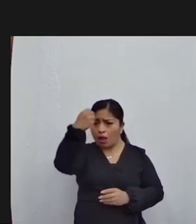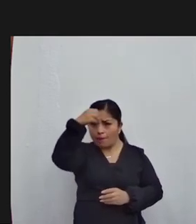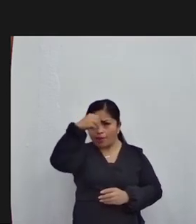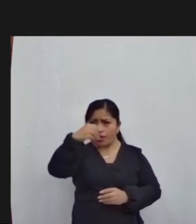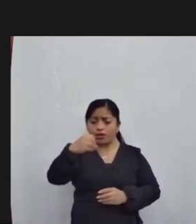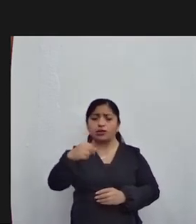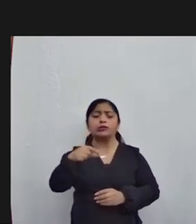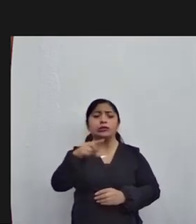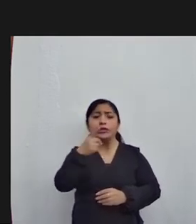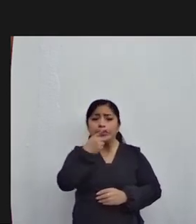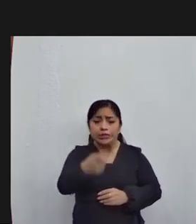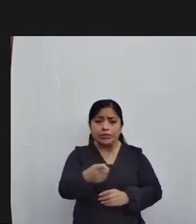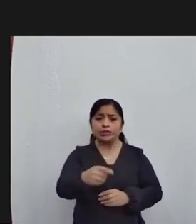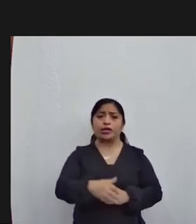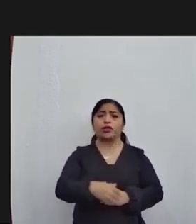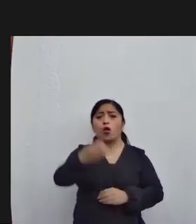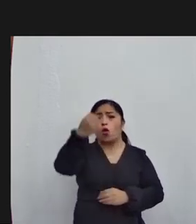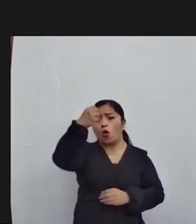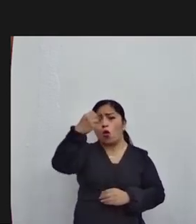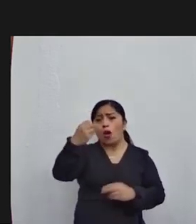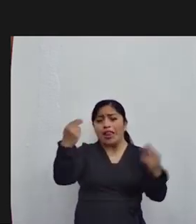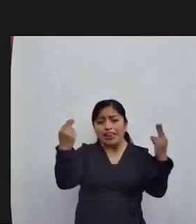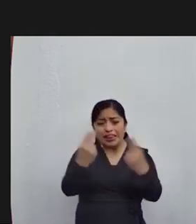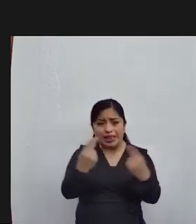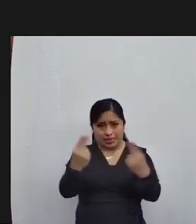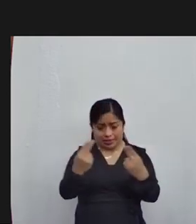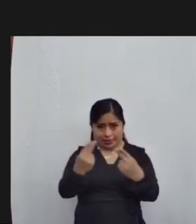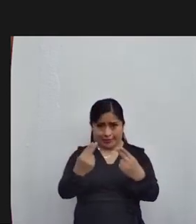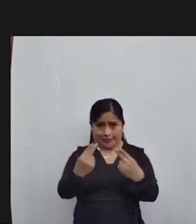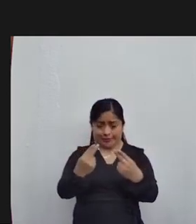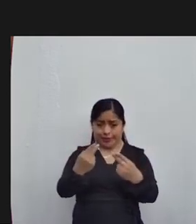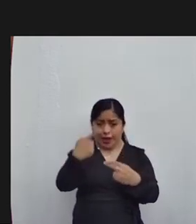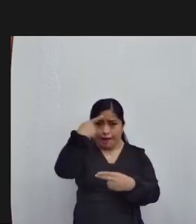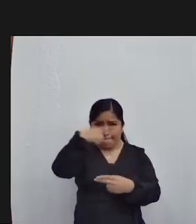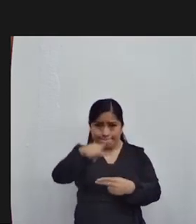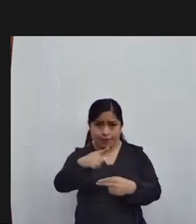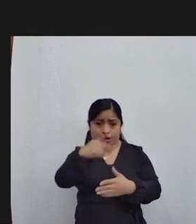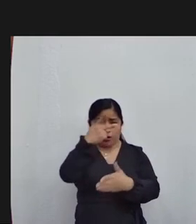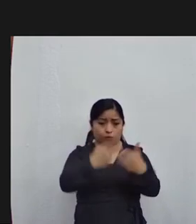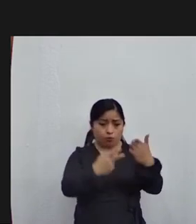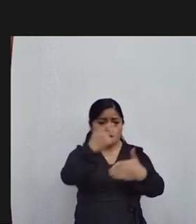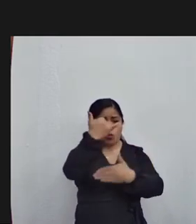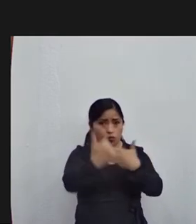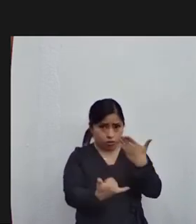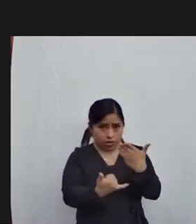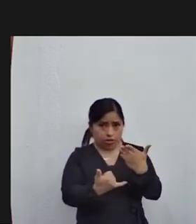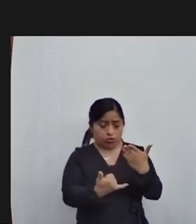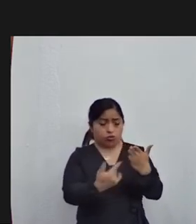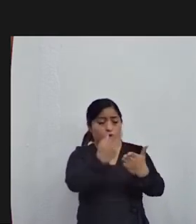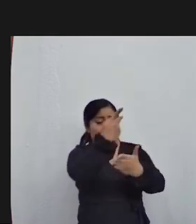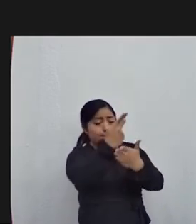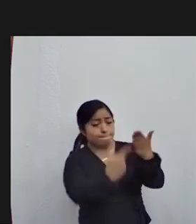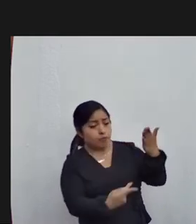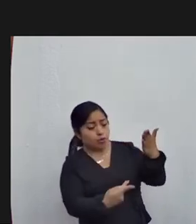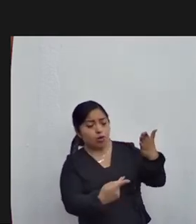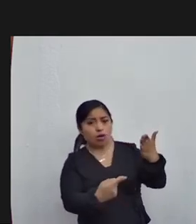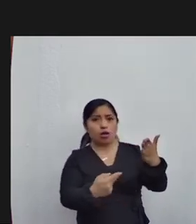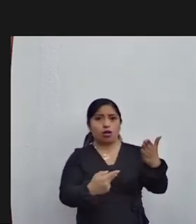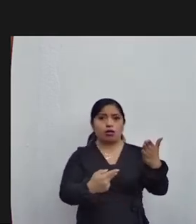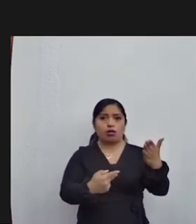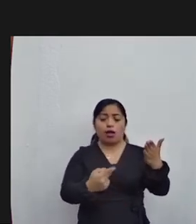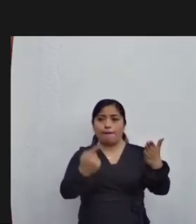debe involucrar en la creación, no solo en la coordinación y el seguimiento de los programas, sino que ellos tengan la iniciativa de